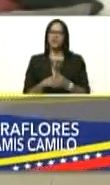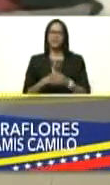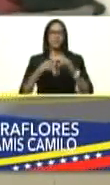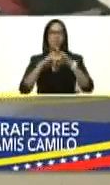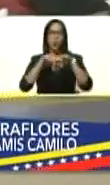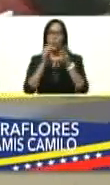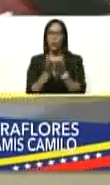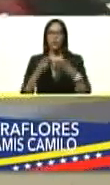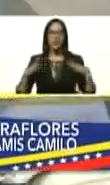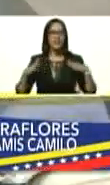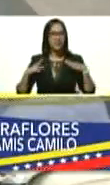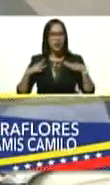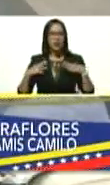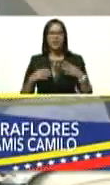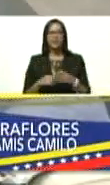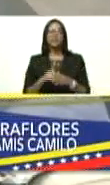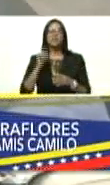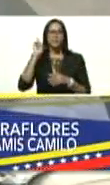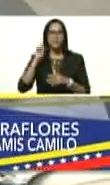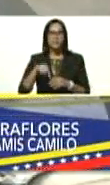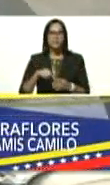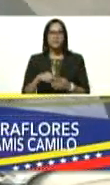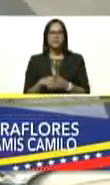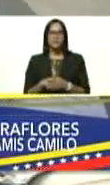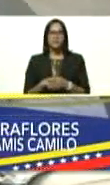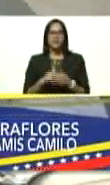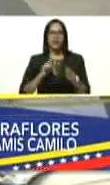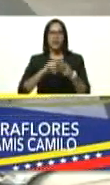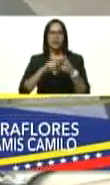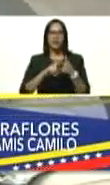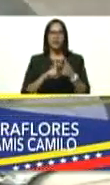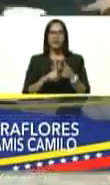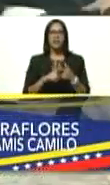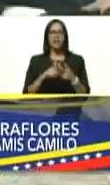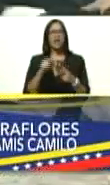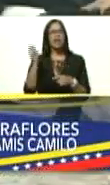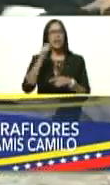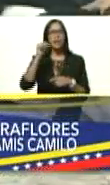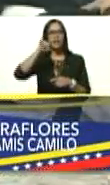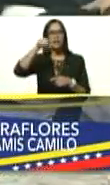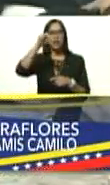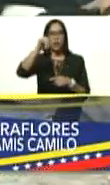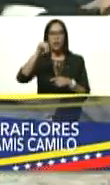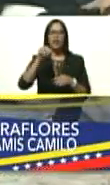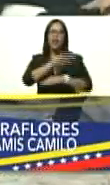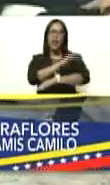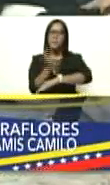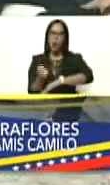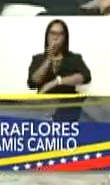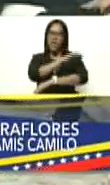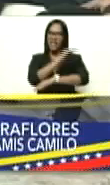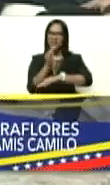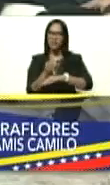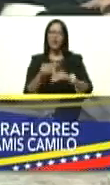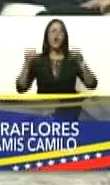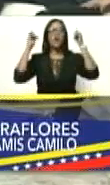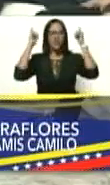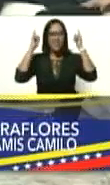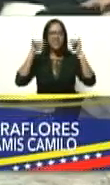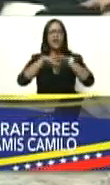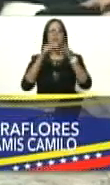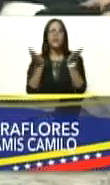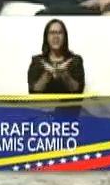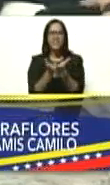mundo vacacionando. También, entonces, en el mes de julio, en el Poliedro de Caracas, Festival